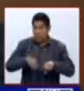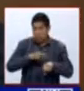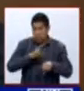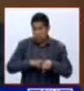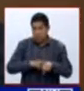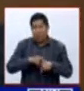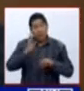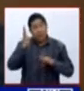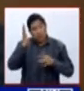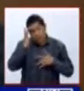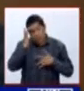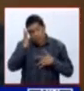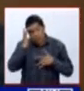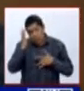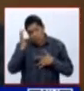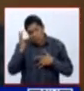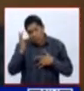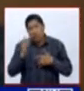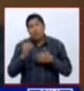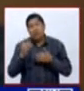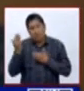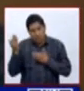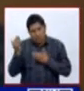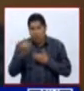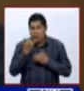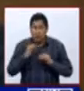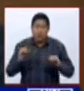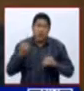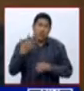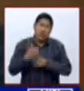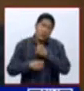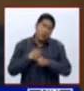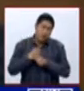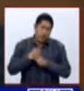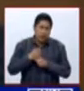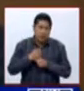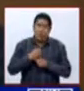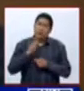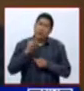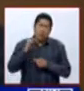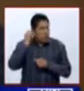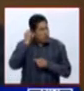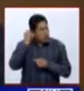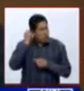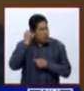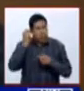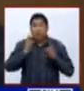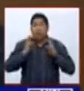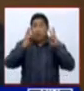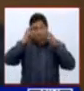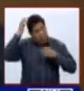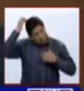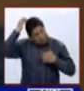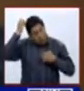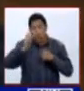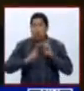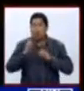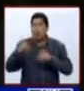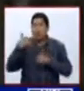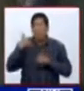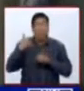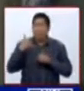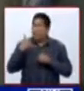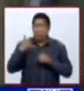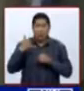una enfermedad eruptiva que generalmente se presenta en menores de 5 años. No es viruela de mono, como estamos recibiendo algunas